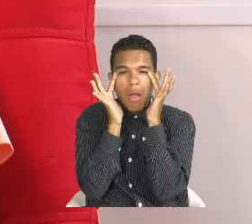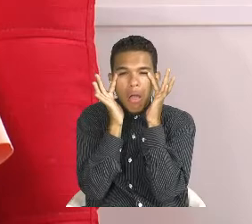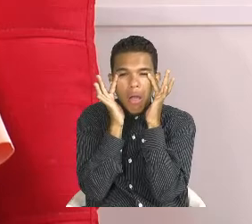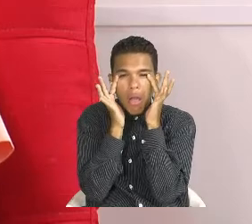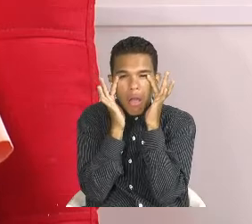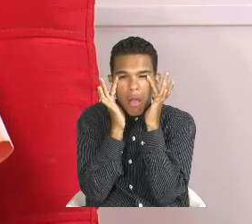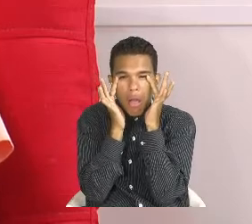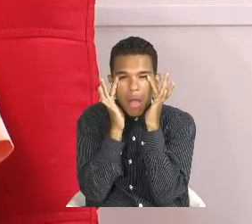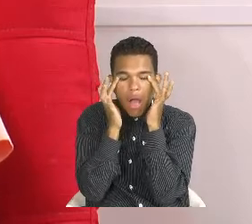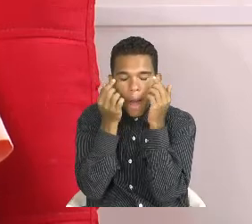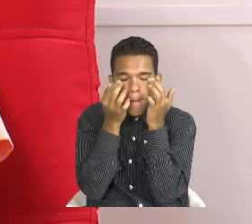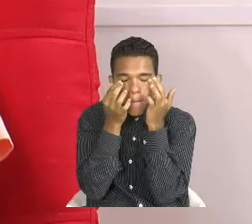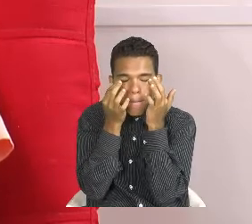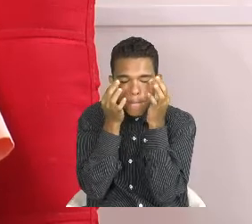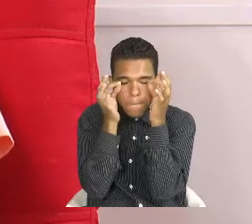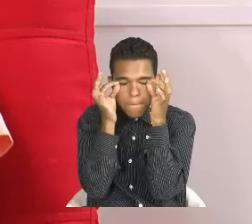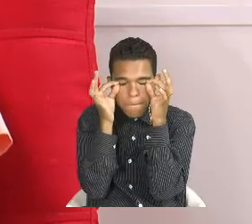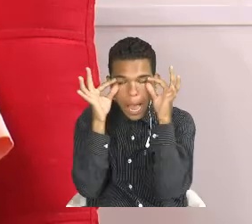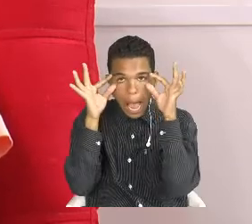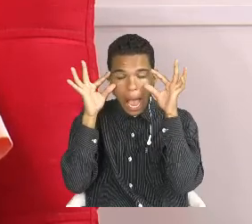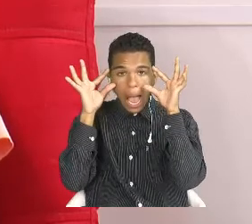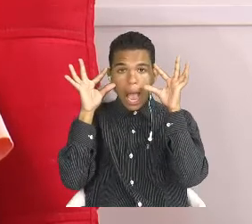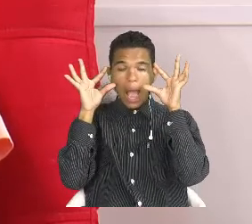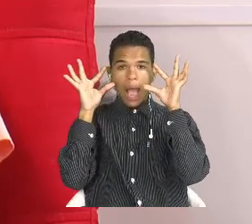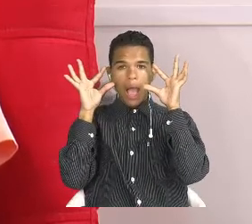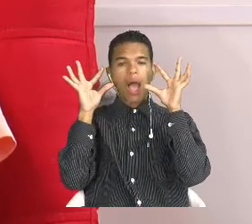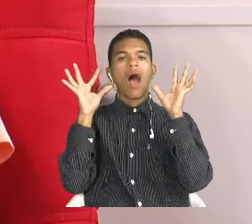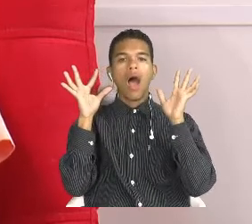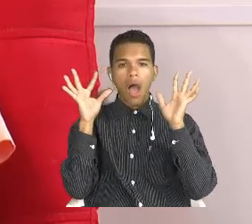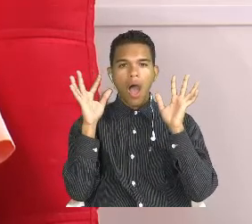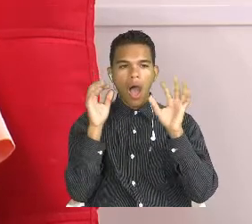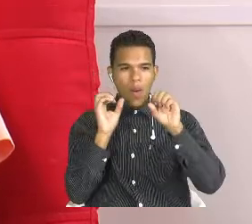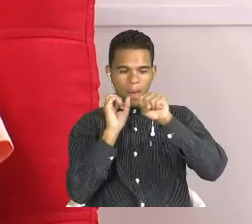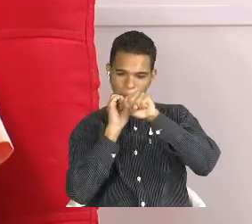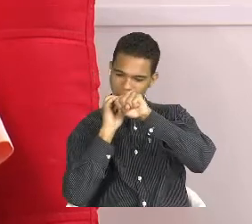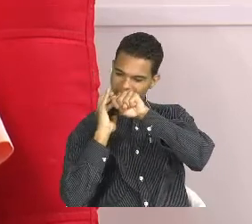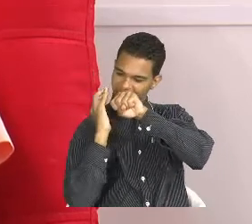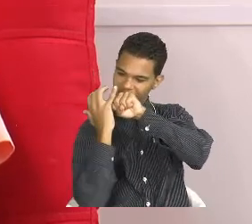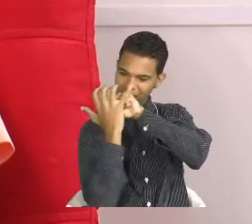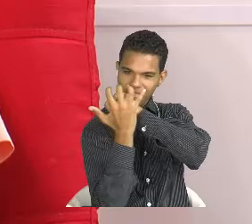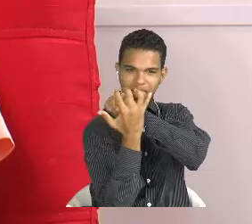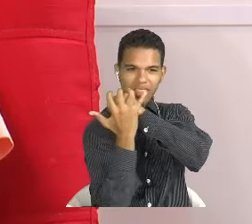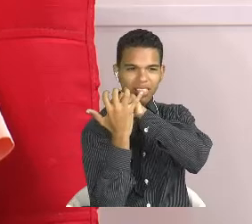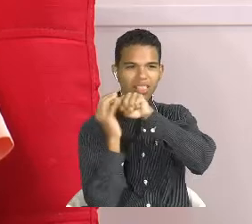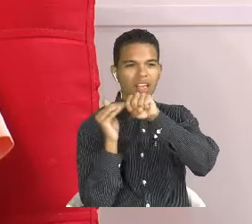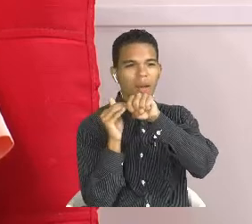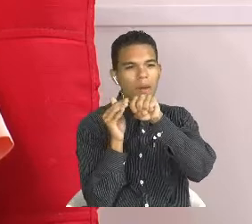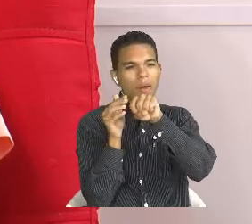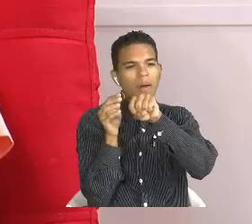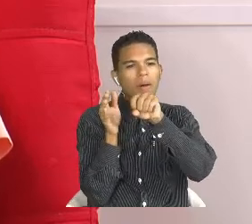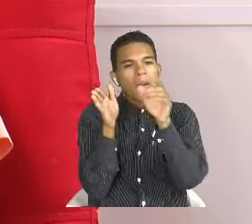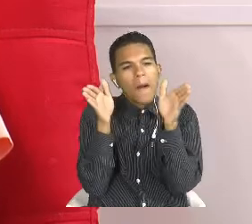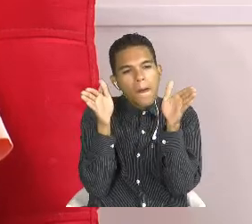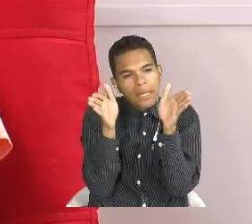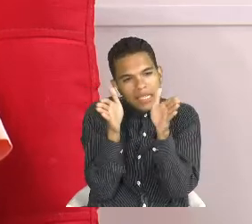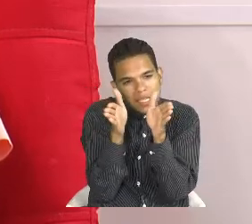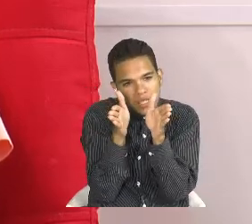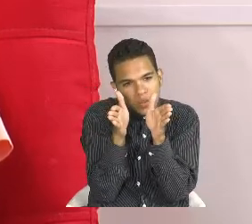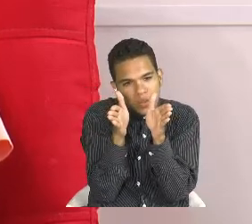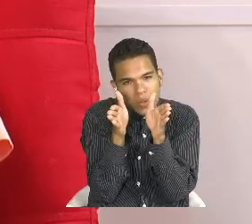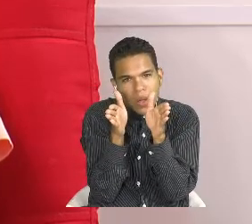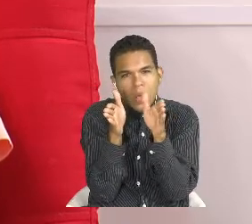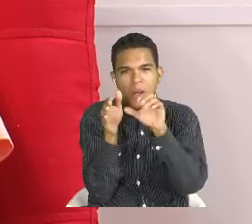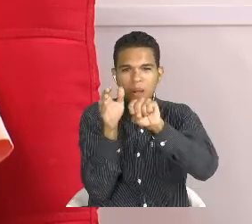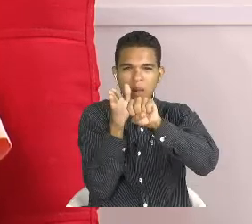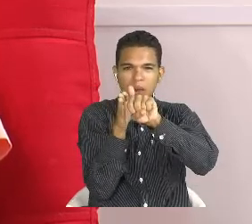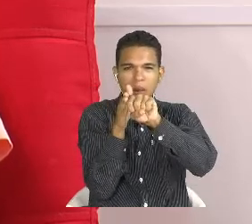causas producidas por el mismo cristalino o producidas por el mismo hecho del tamaño del ojo, que sea un ojo más pequeño de lo habitual, genera ese riesgo